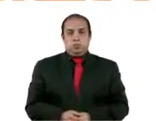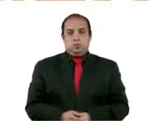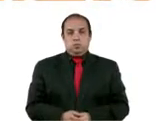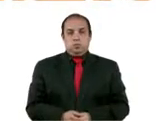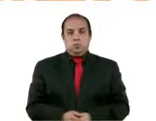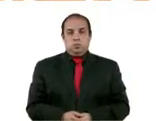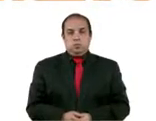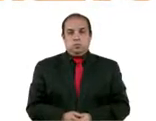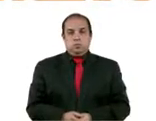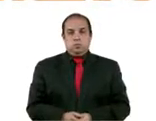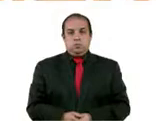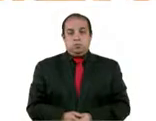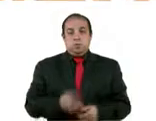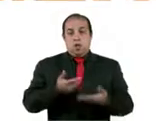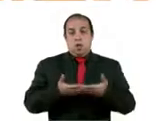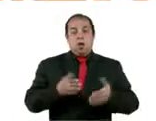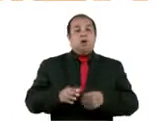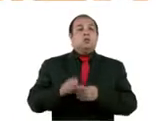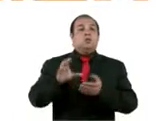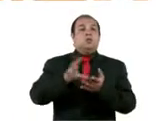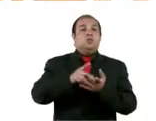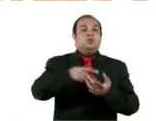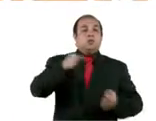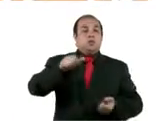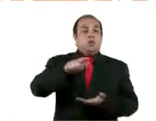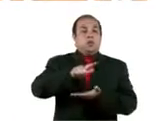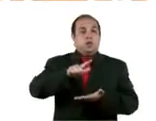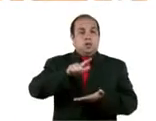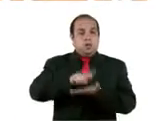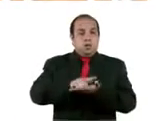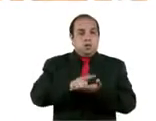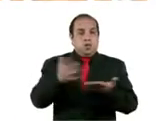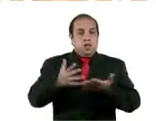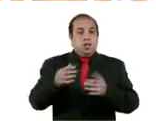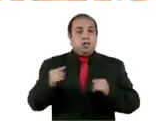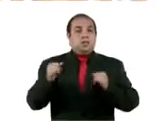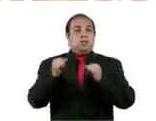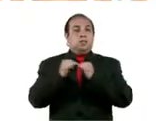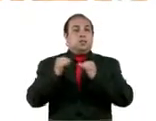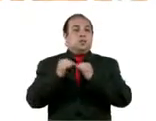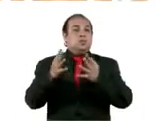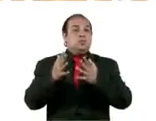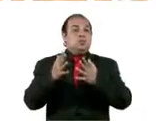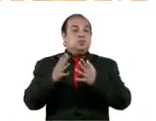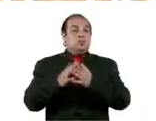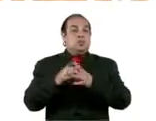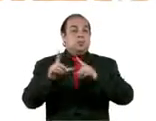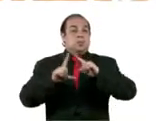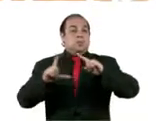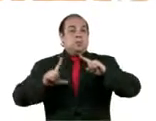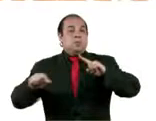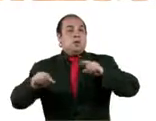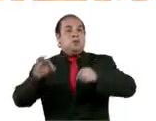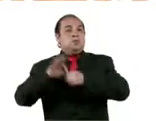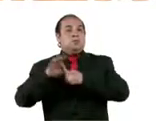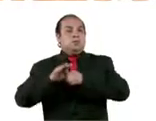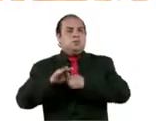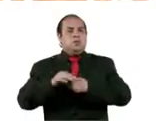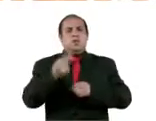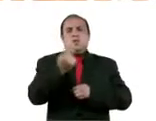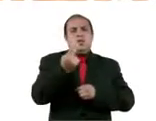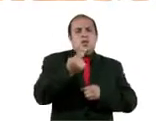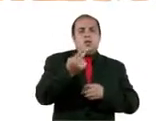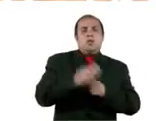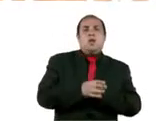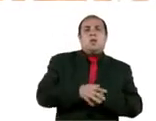Constitución y las leyes la hace el Instituto Nacional Electoral, es federal. Entonces, ¿para qué requieres una unidad de fiscalización